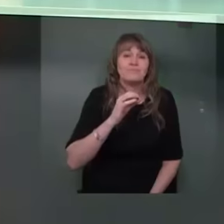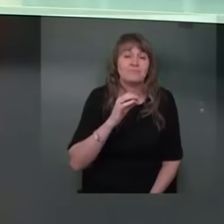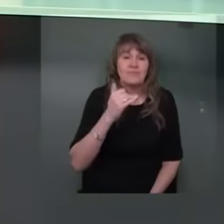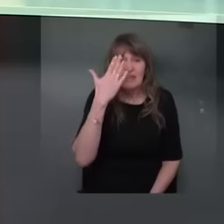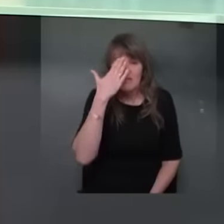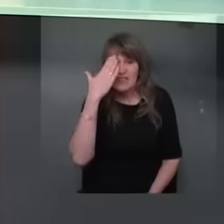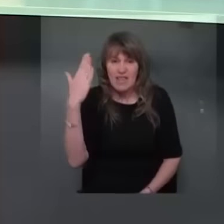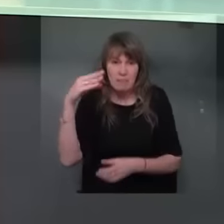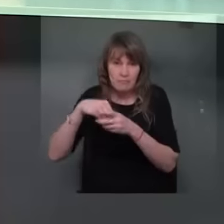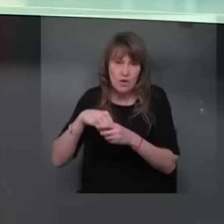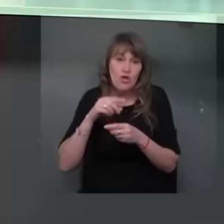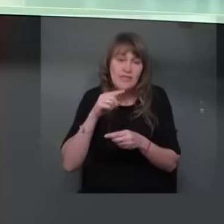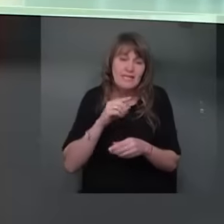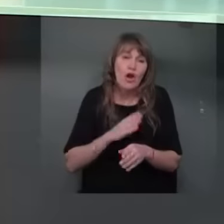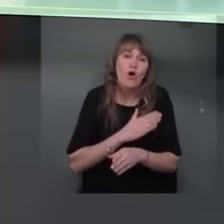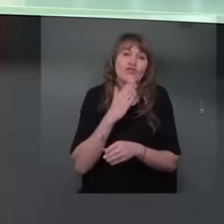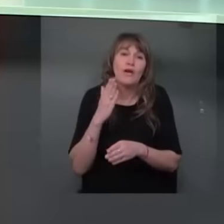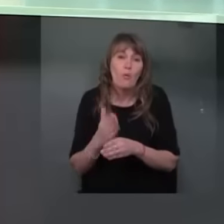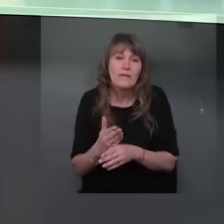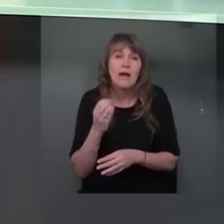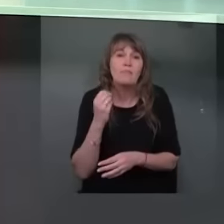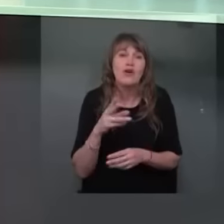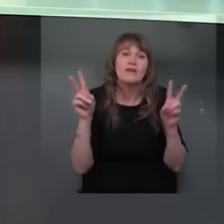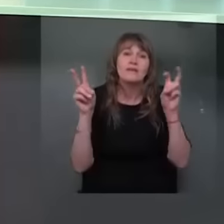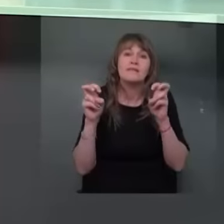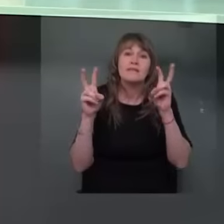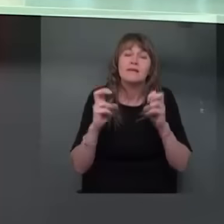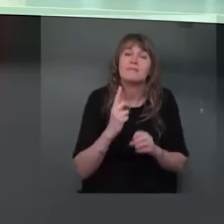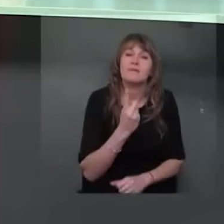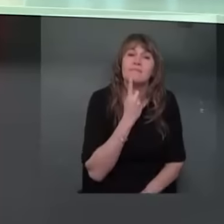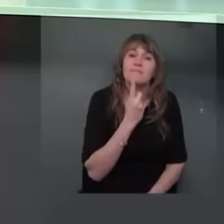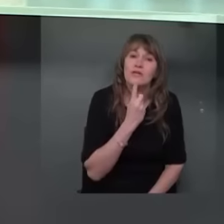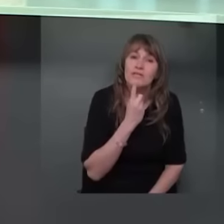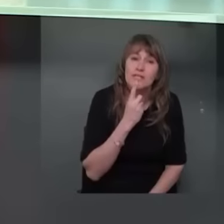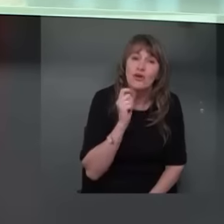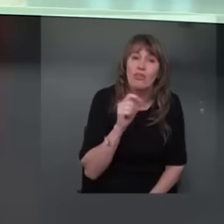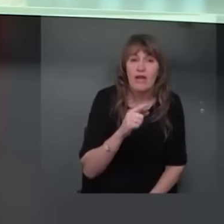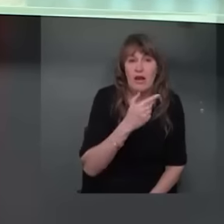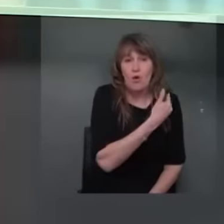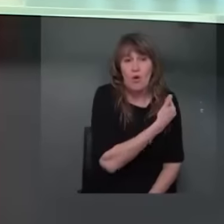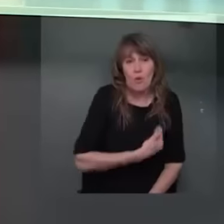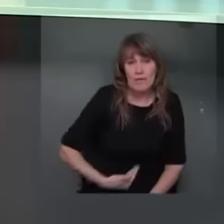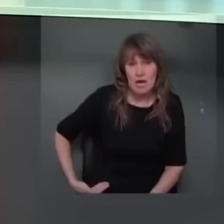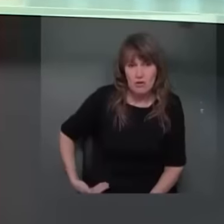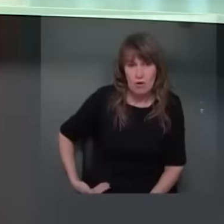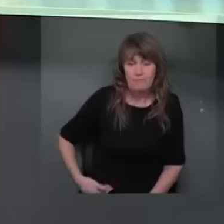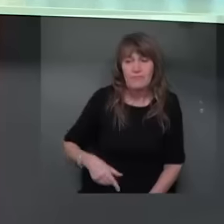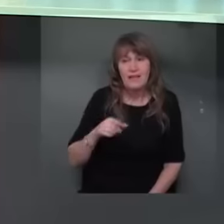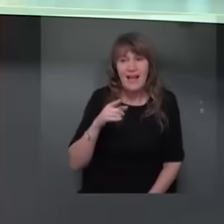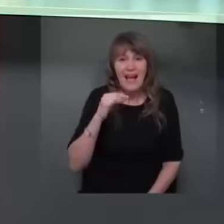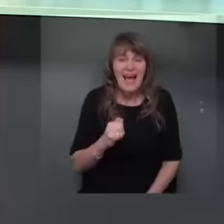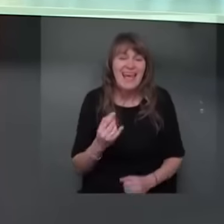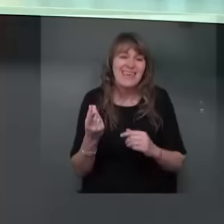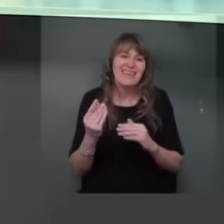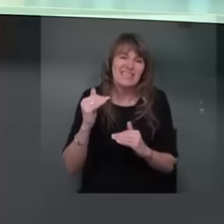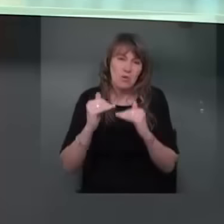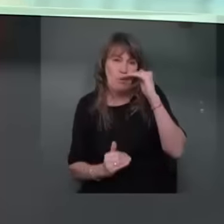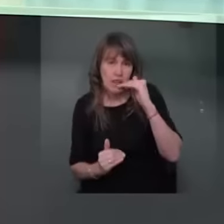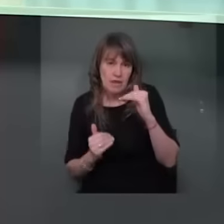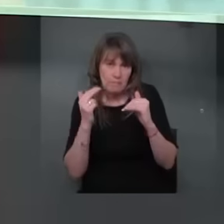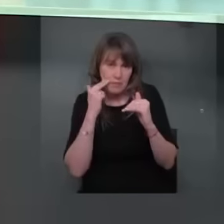consecuencia de las políticas aplicadas con por este gobierno que a su entender generaron mayor desigualdad y también